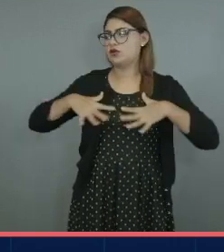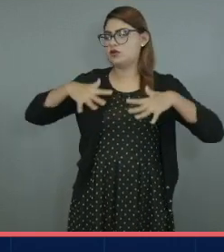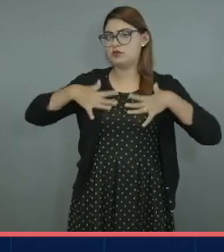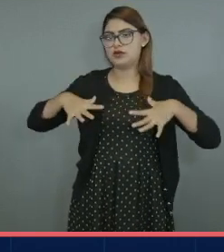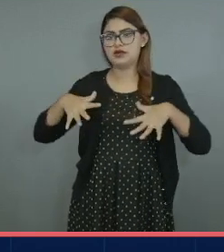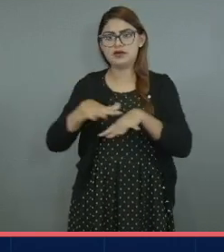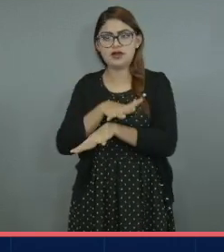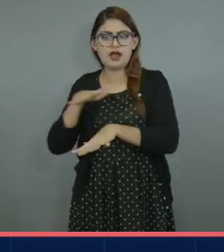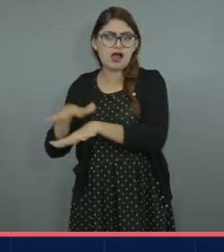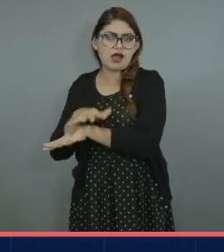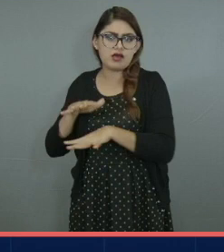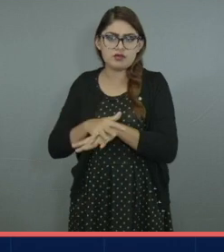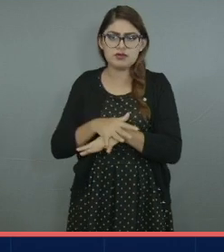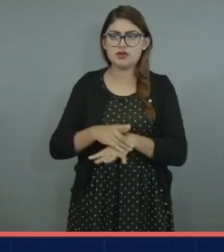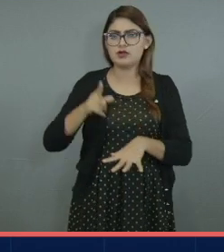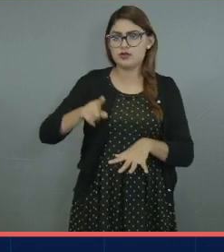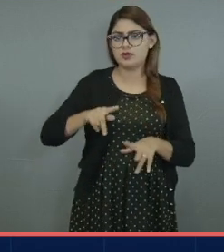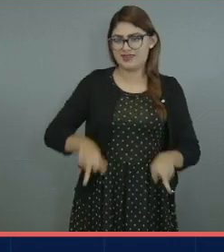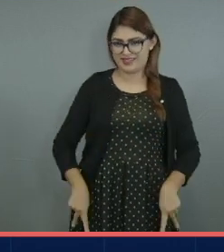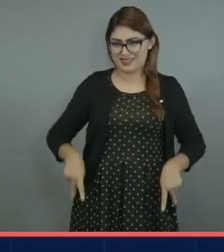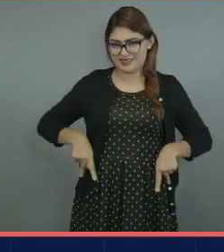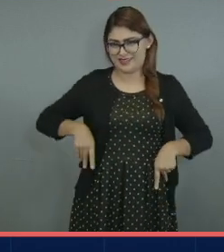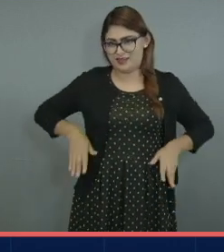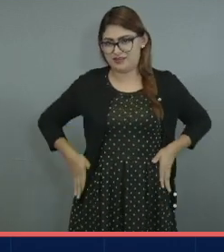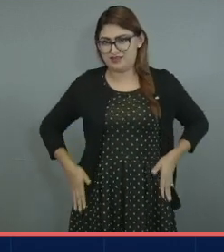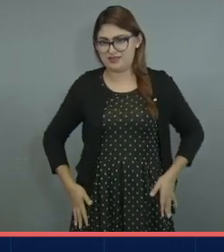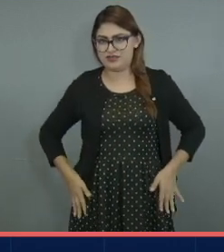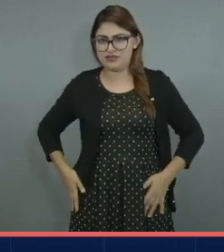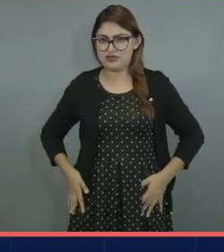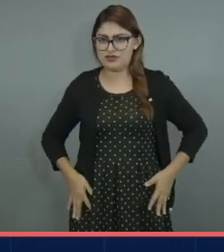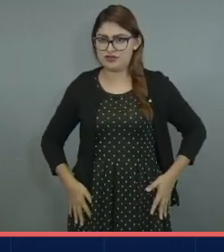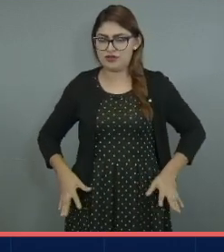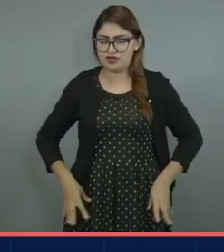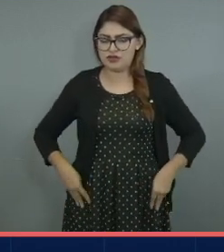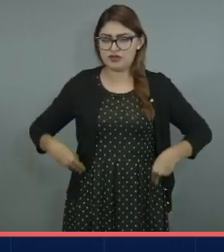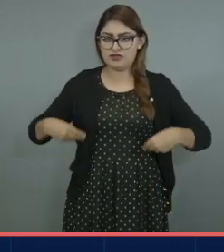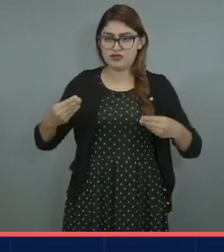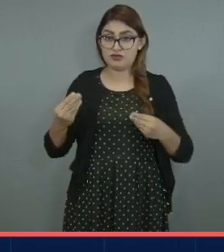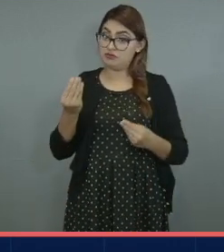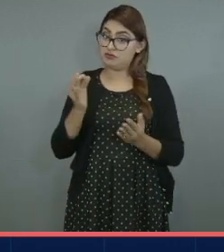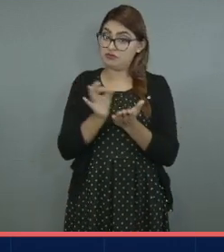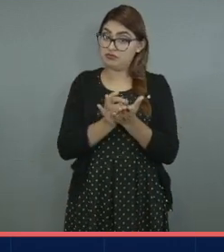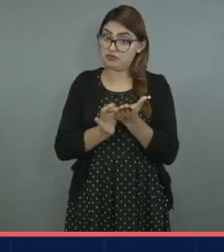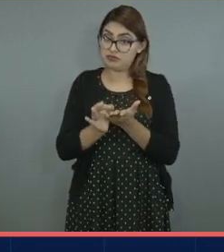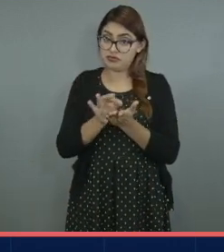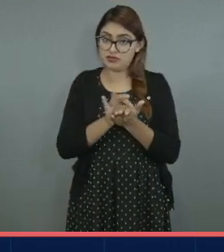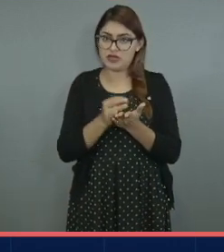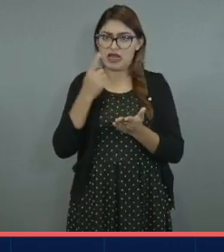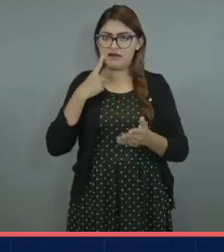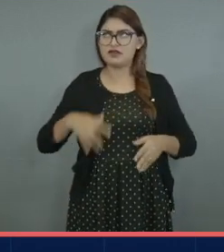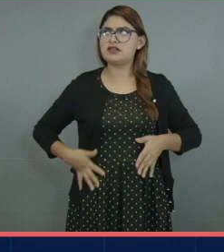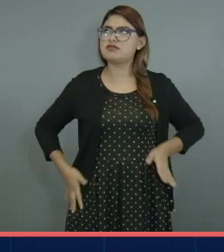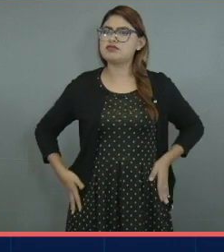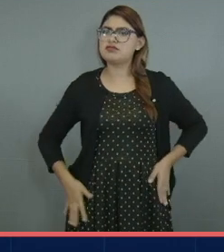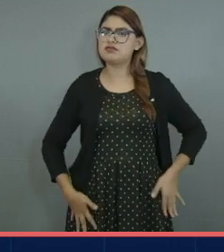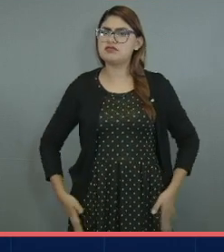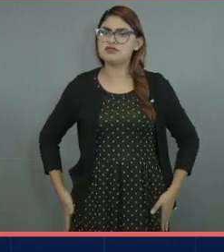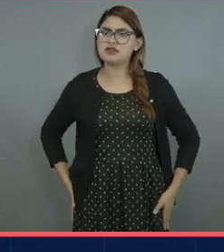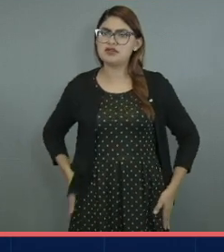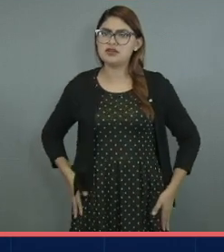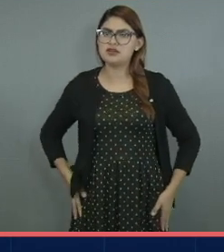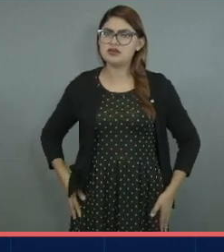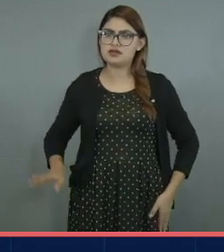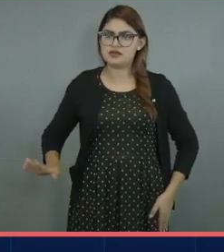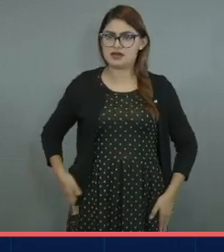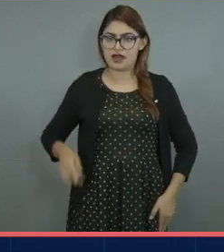Metes la mano antes de quitarte tu pantalón y sacas monedas, ¿no? Sacas monedas, déjame ver si ya traigo monedas, no lo sé.